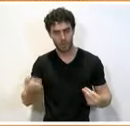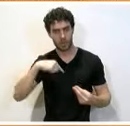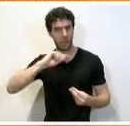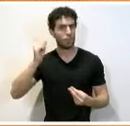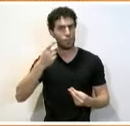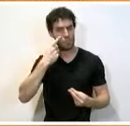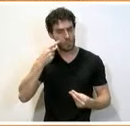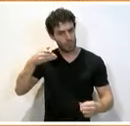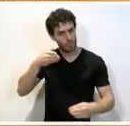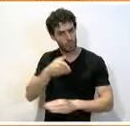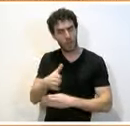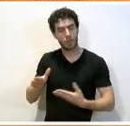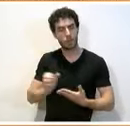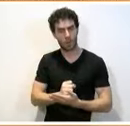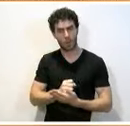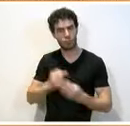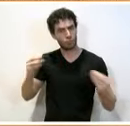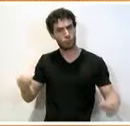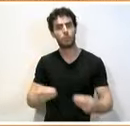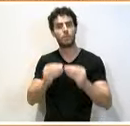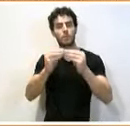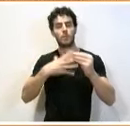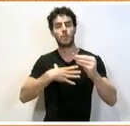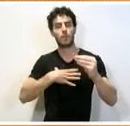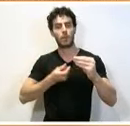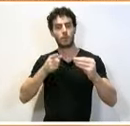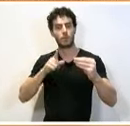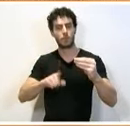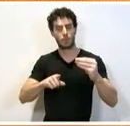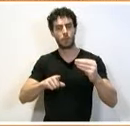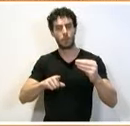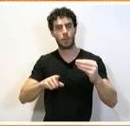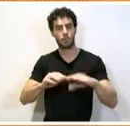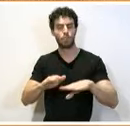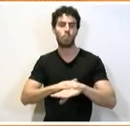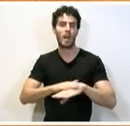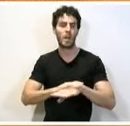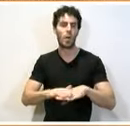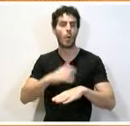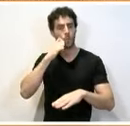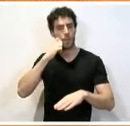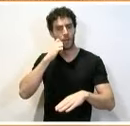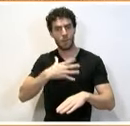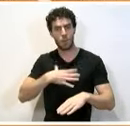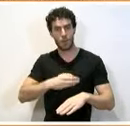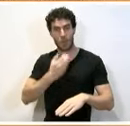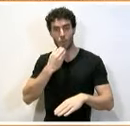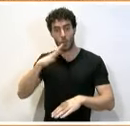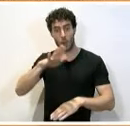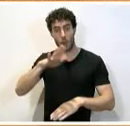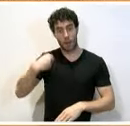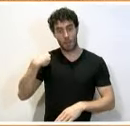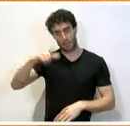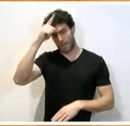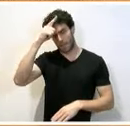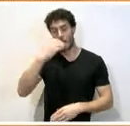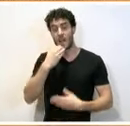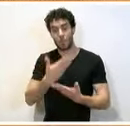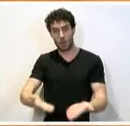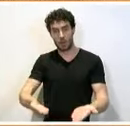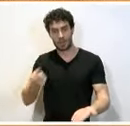ahí y que de alguna forma podemos encontrar cierta redención como humanidad. Ahí tenemos Auschwitz como ejemplo, pero hay otros lugares que nos